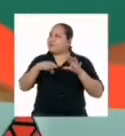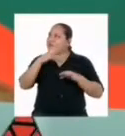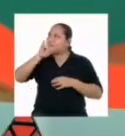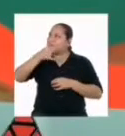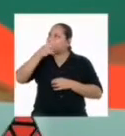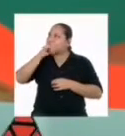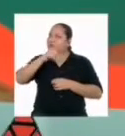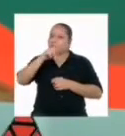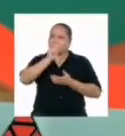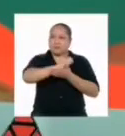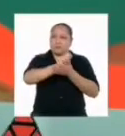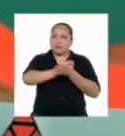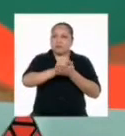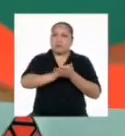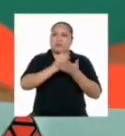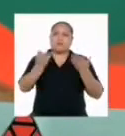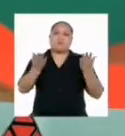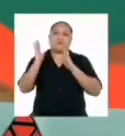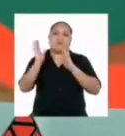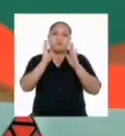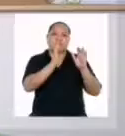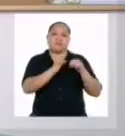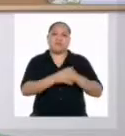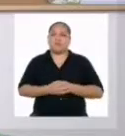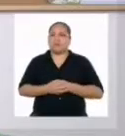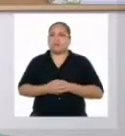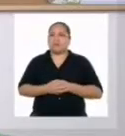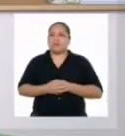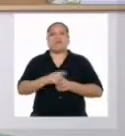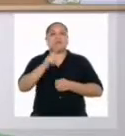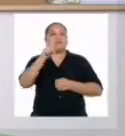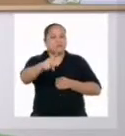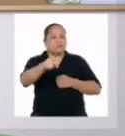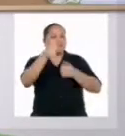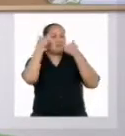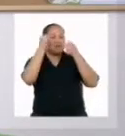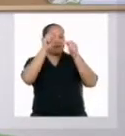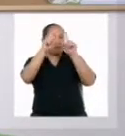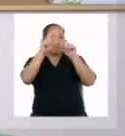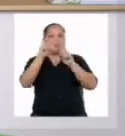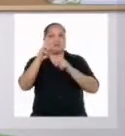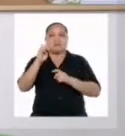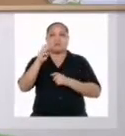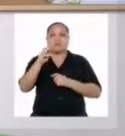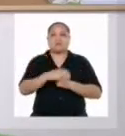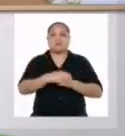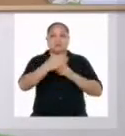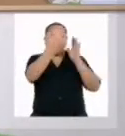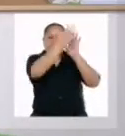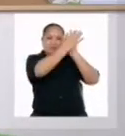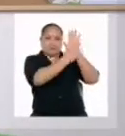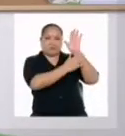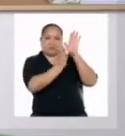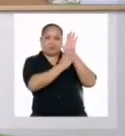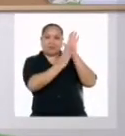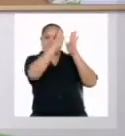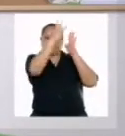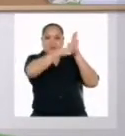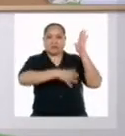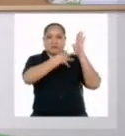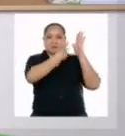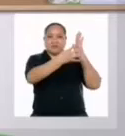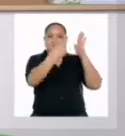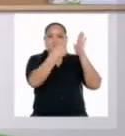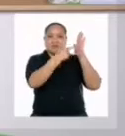Jonathan para tomar apuntes? ¿Dónde los organizará? Buenas preguntas, Rebot. Aquí les presento un